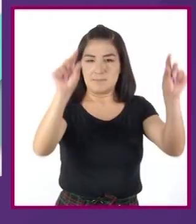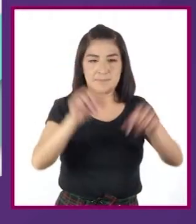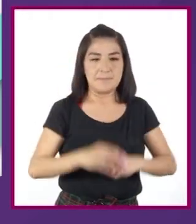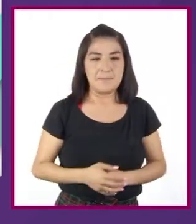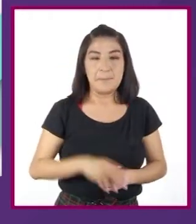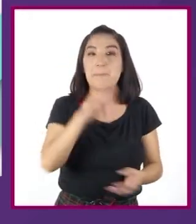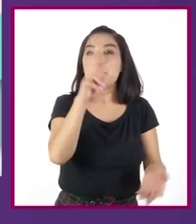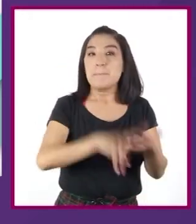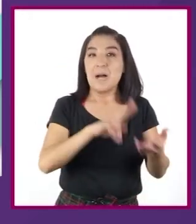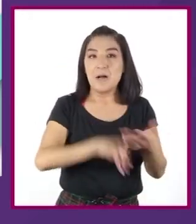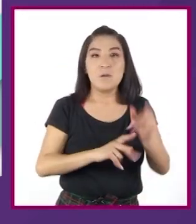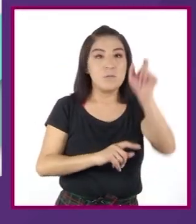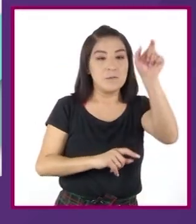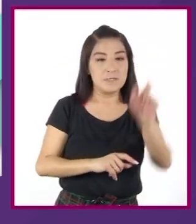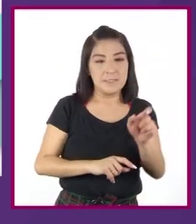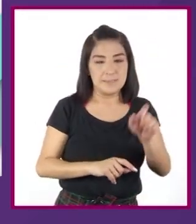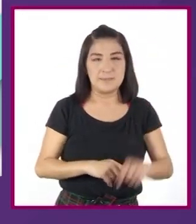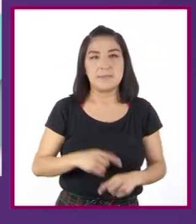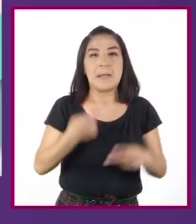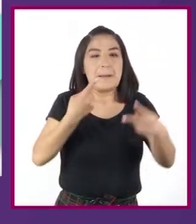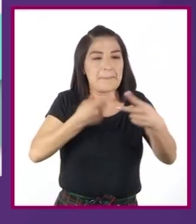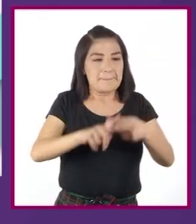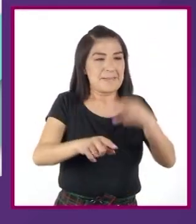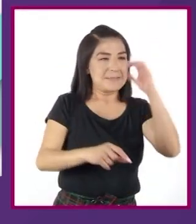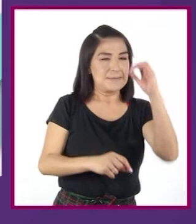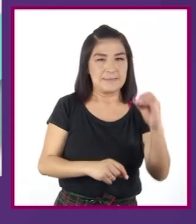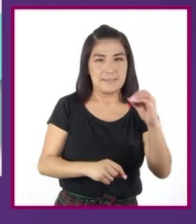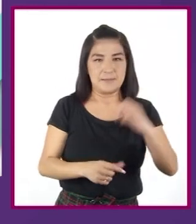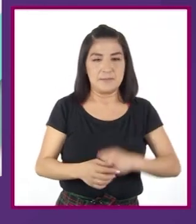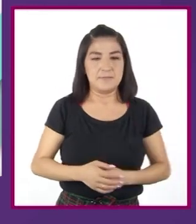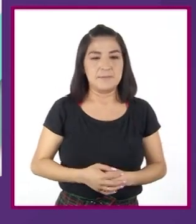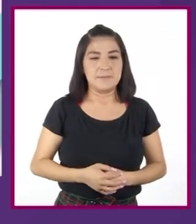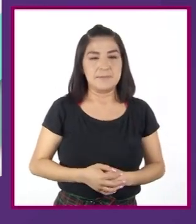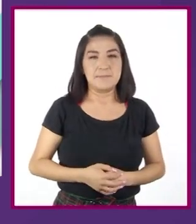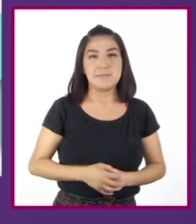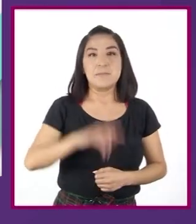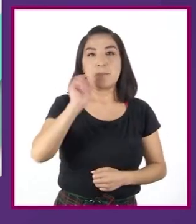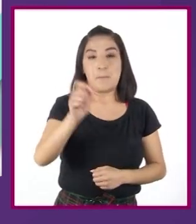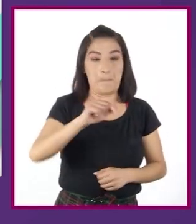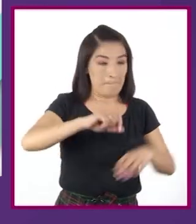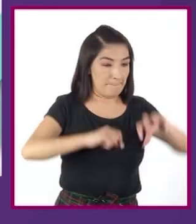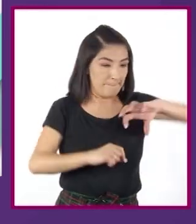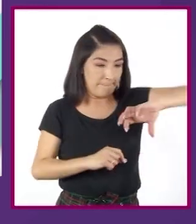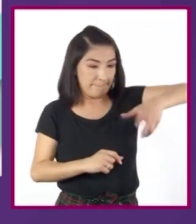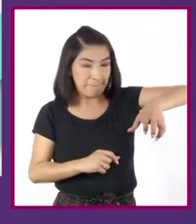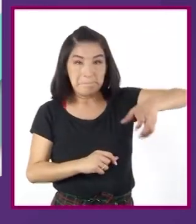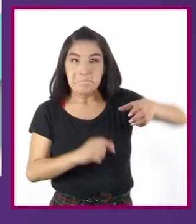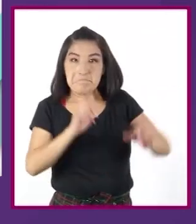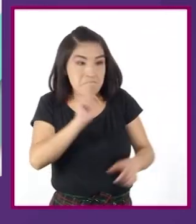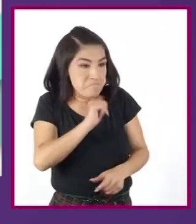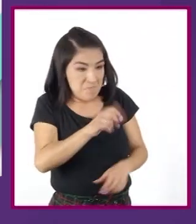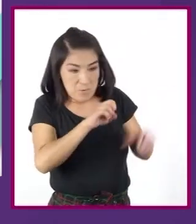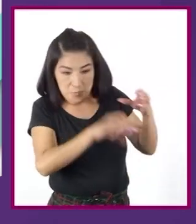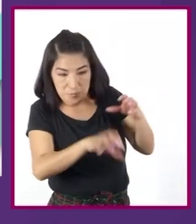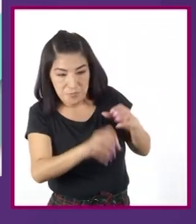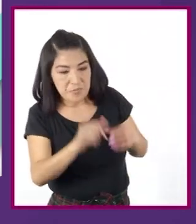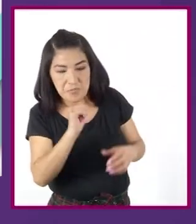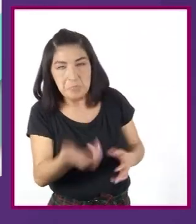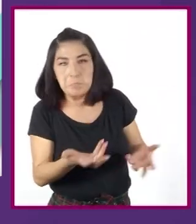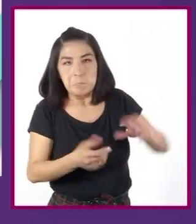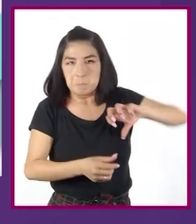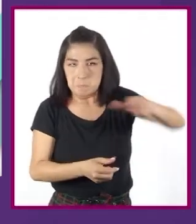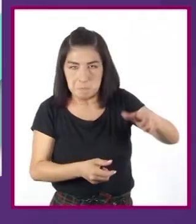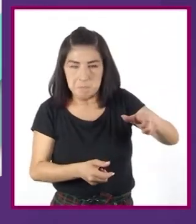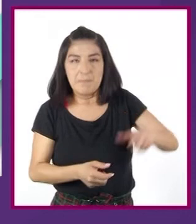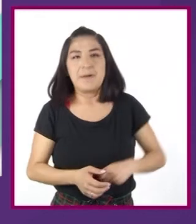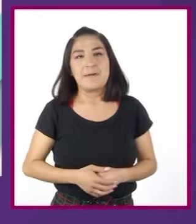a x empezarán desde 0, porque mientras la llave está cerrada, no verterá agua y, por